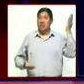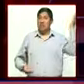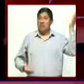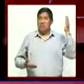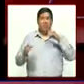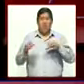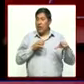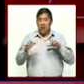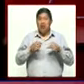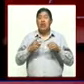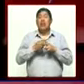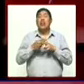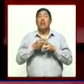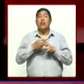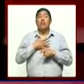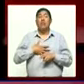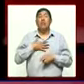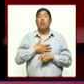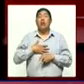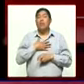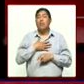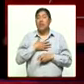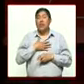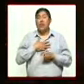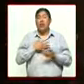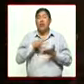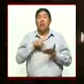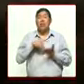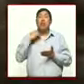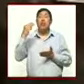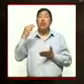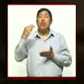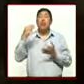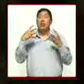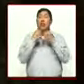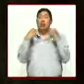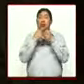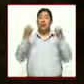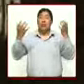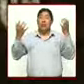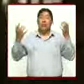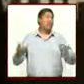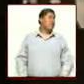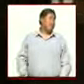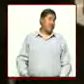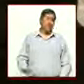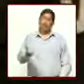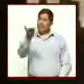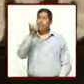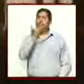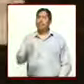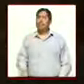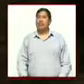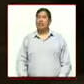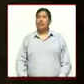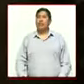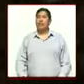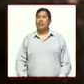que se registran. Vamos rápidamente, por favor, hasta Plaza Murillo. Se registran enfrentamientos hasta ahora. Estamos contigo, Walter Ocio.